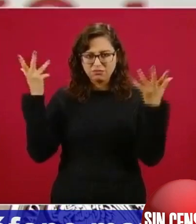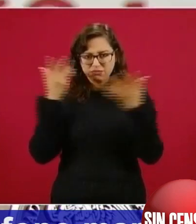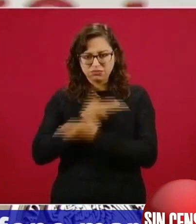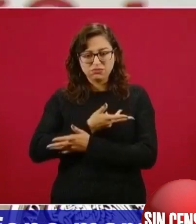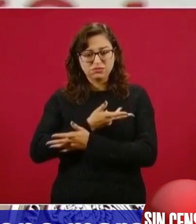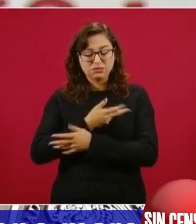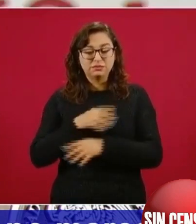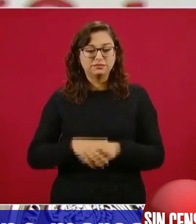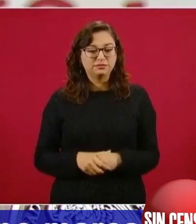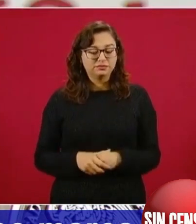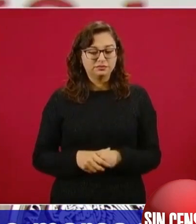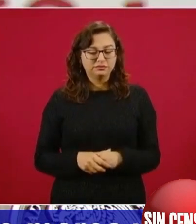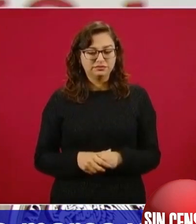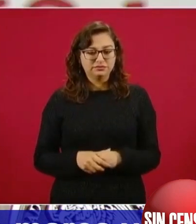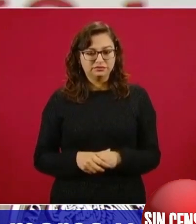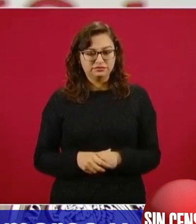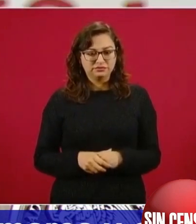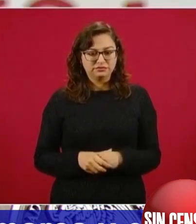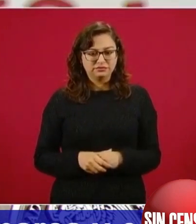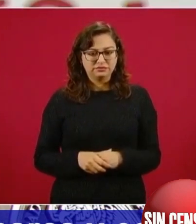que no son dirigentes